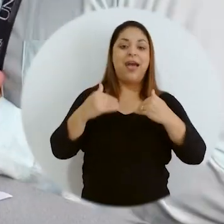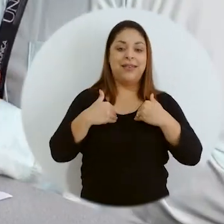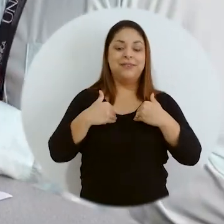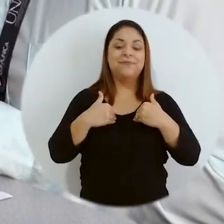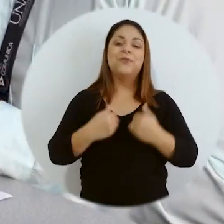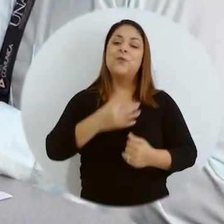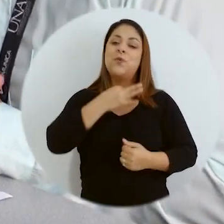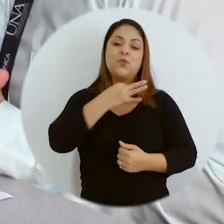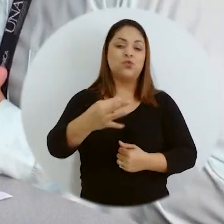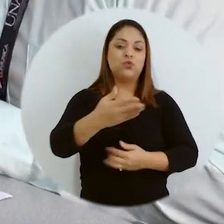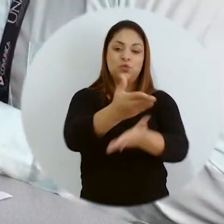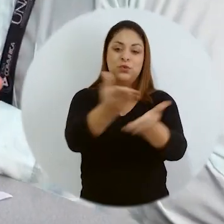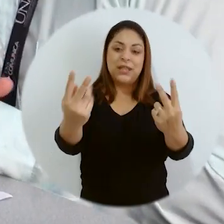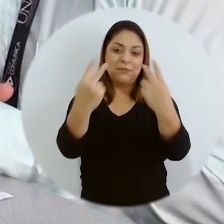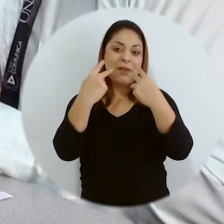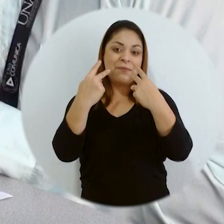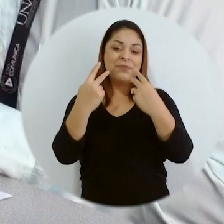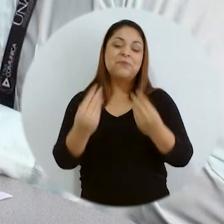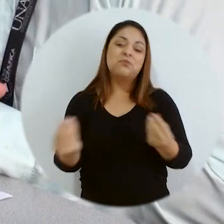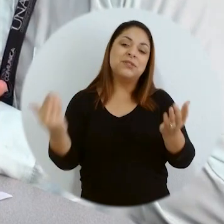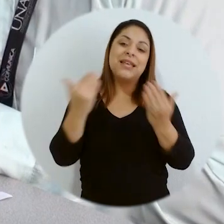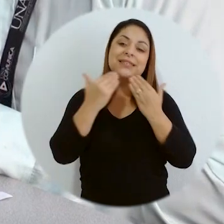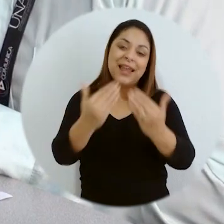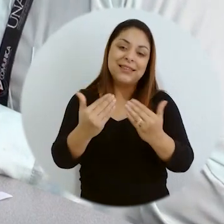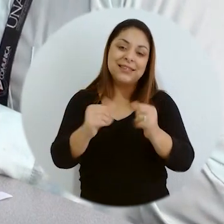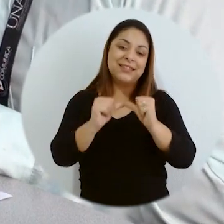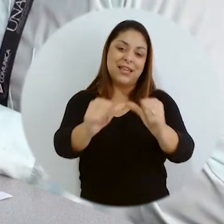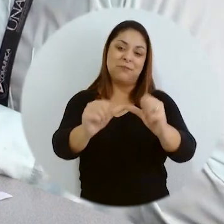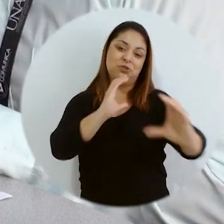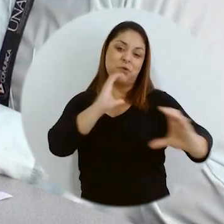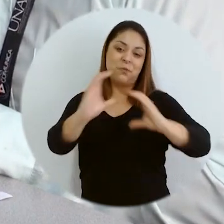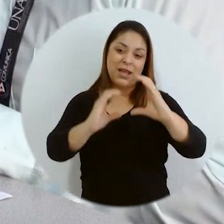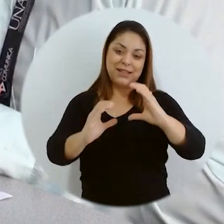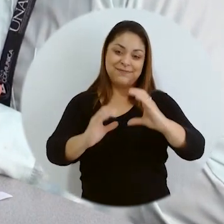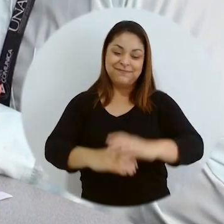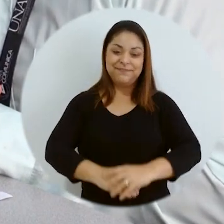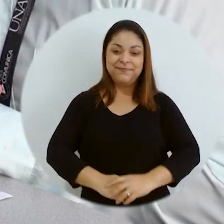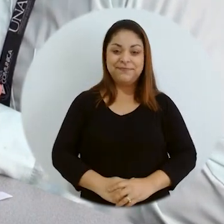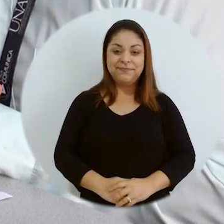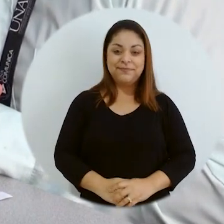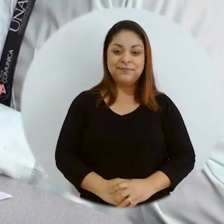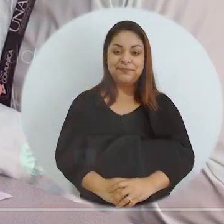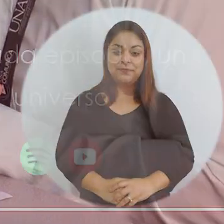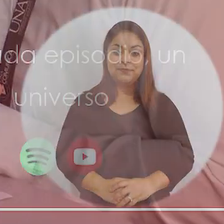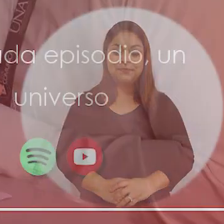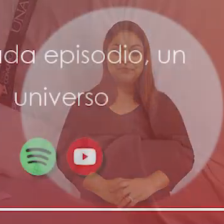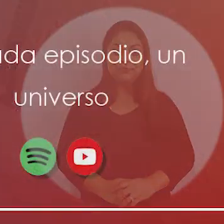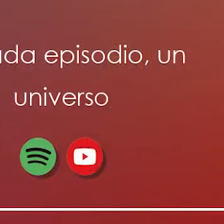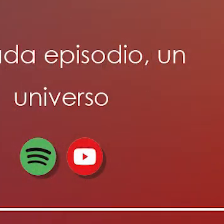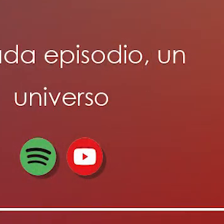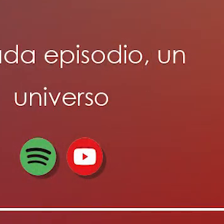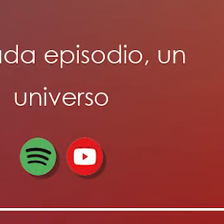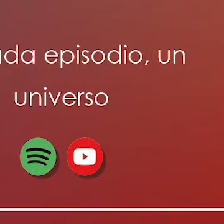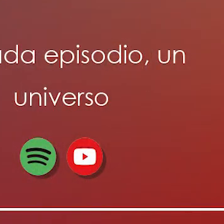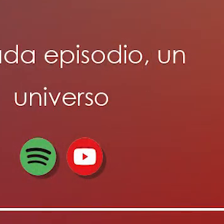este espacio. Un gusto tenerlos como siempre, como audiencia. Muchísimas gracias y seguimos en comunicación.